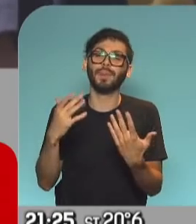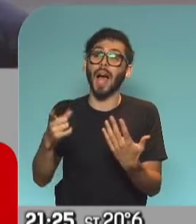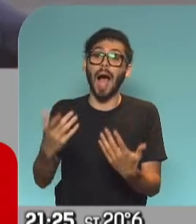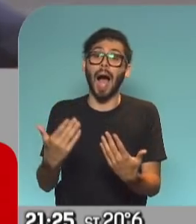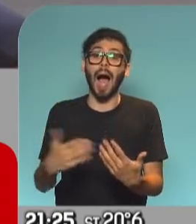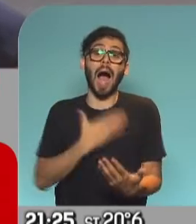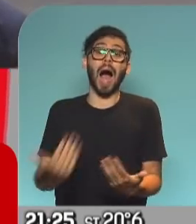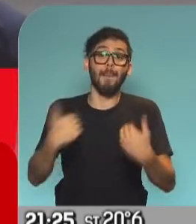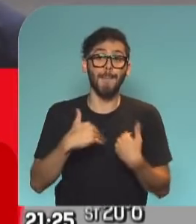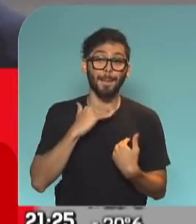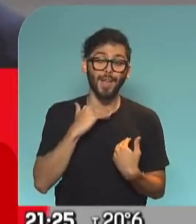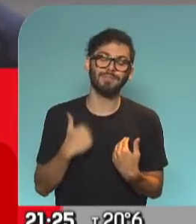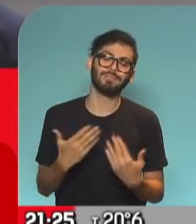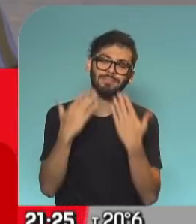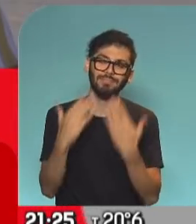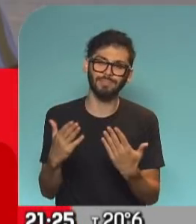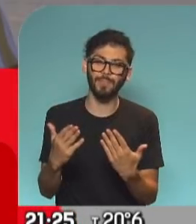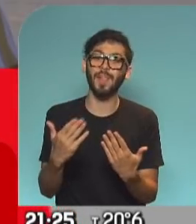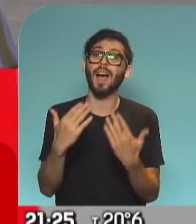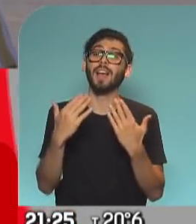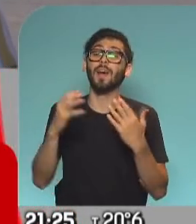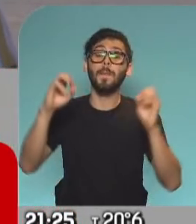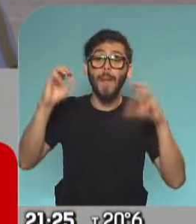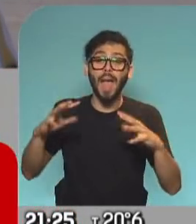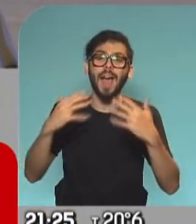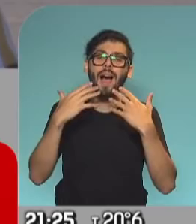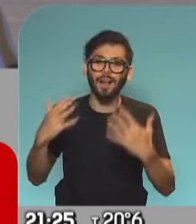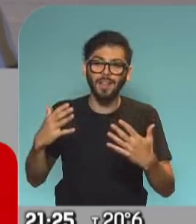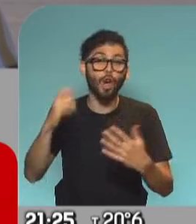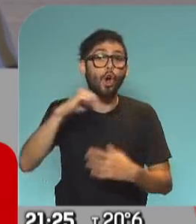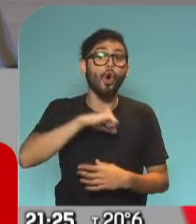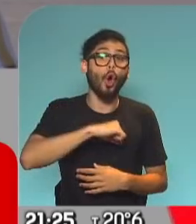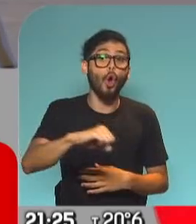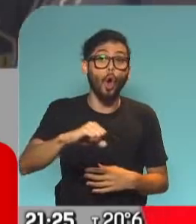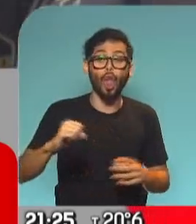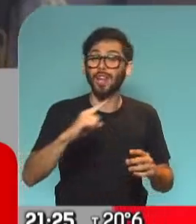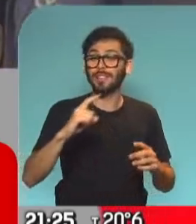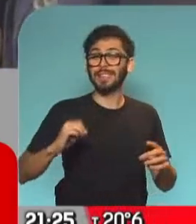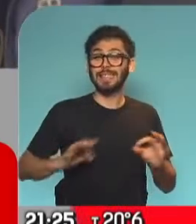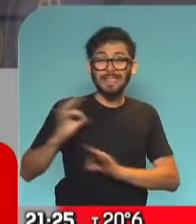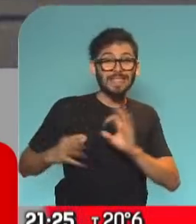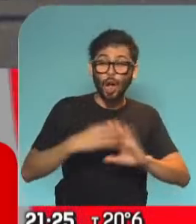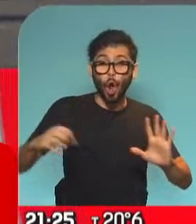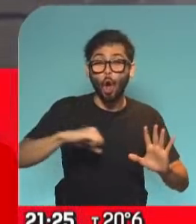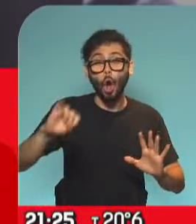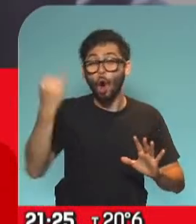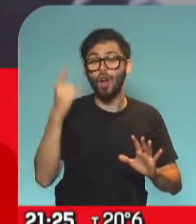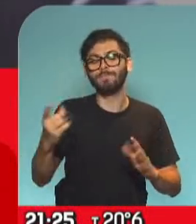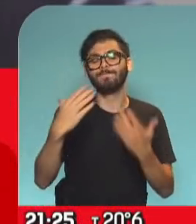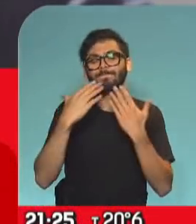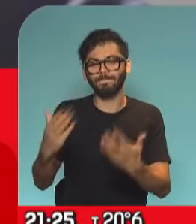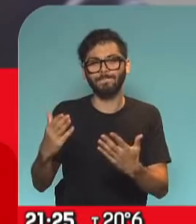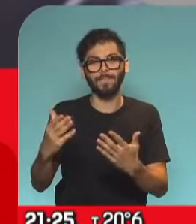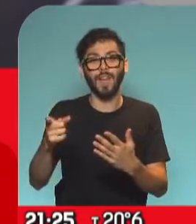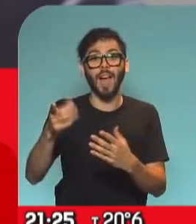las gracias por la magia y por ese gol del siglo le dije fue a su anteúltimo trabajo méxico en dorados de culiacán allí donde estuvo